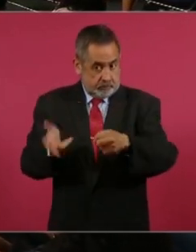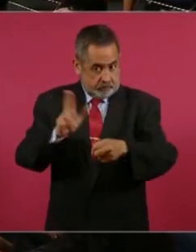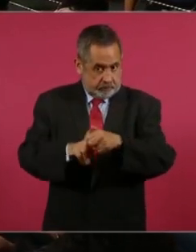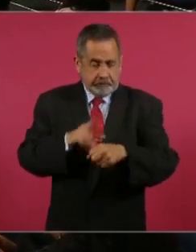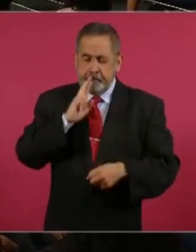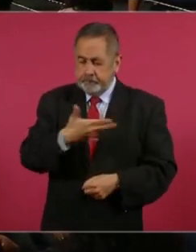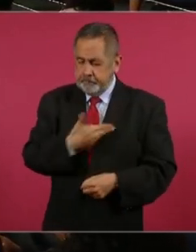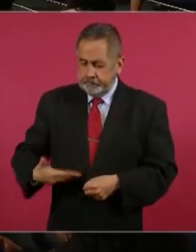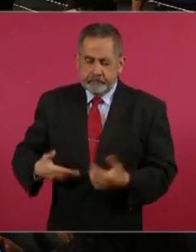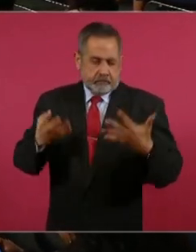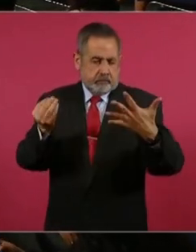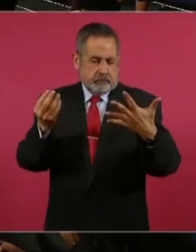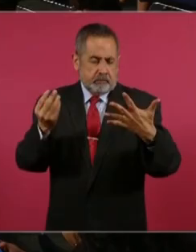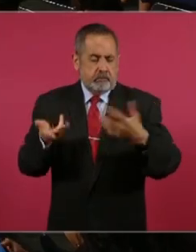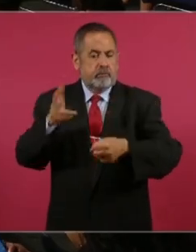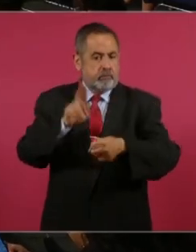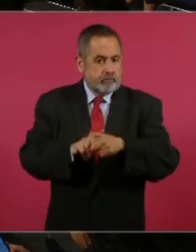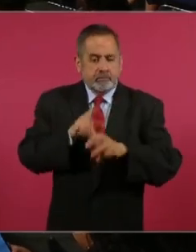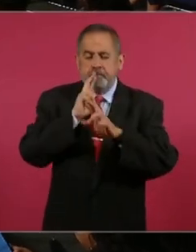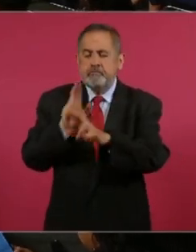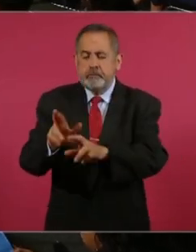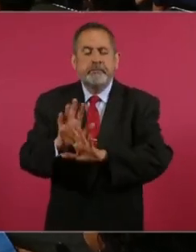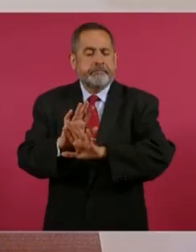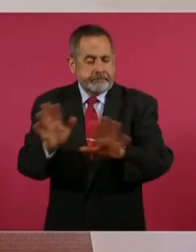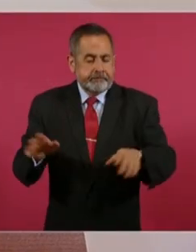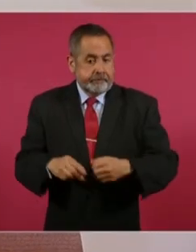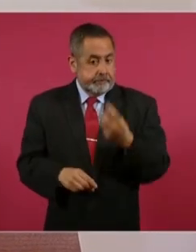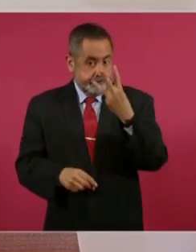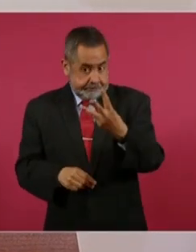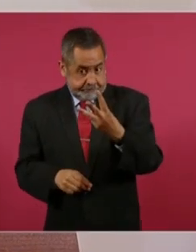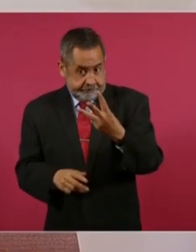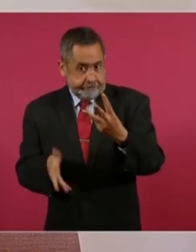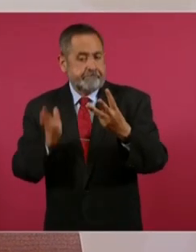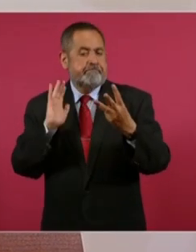se resolvió en 3 casos,